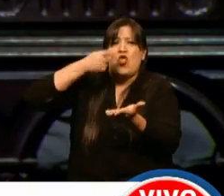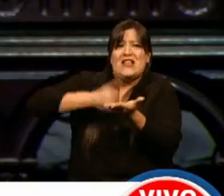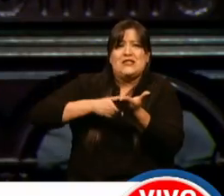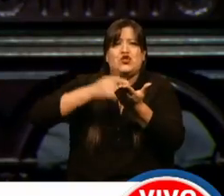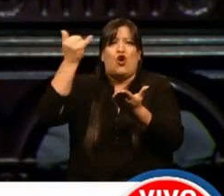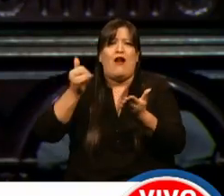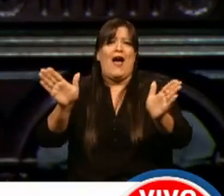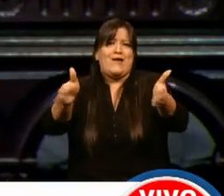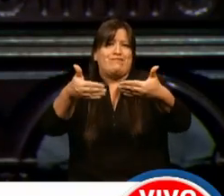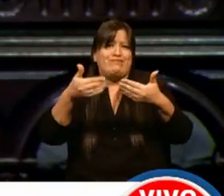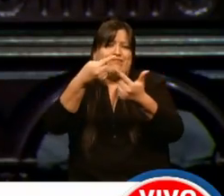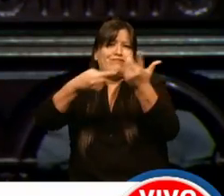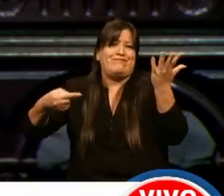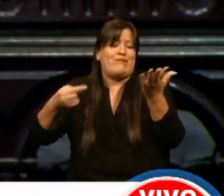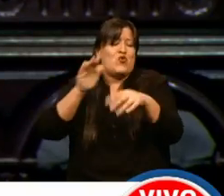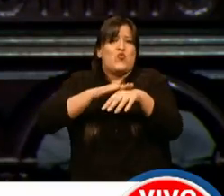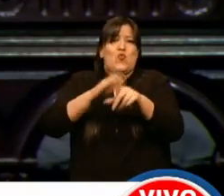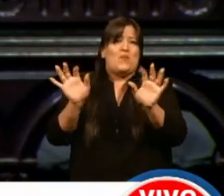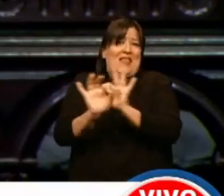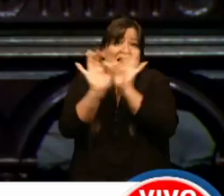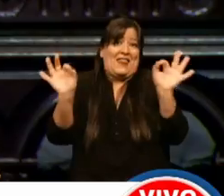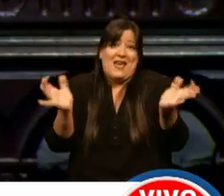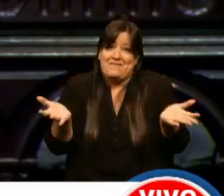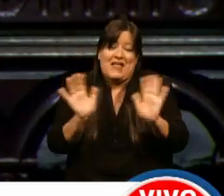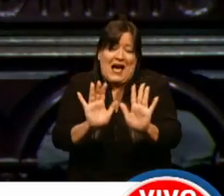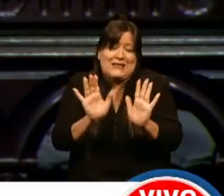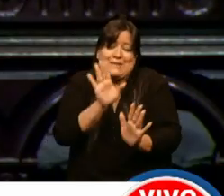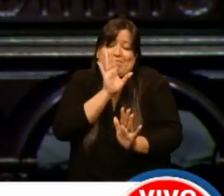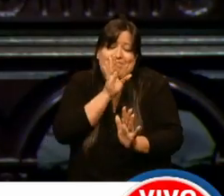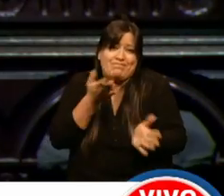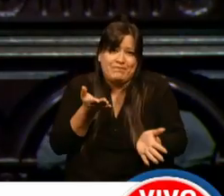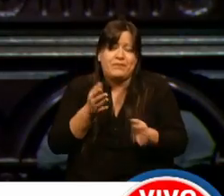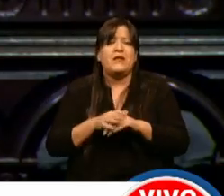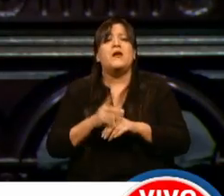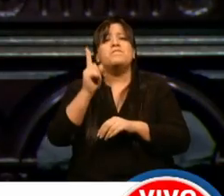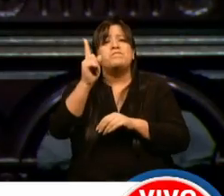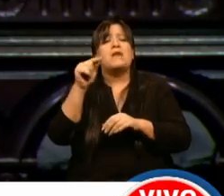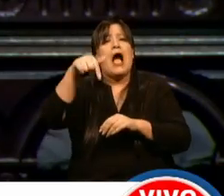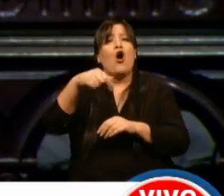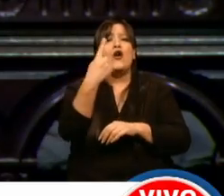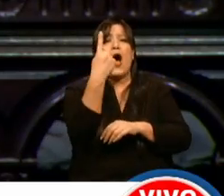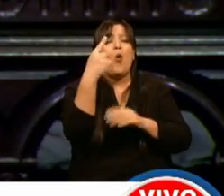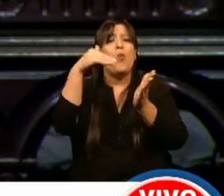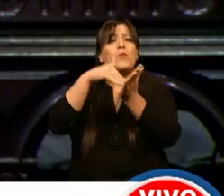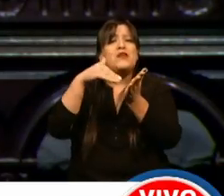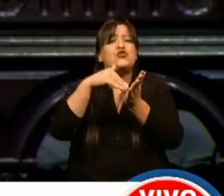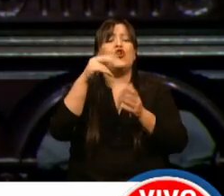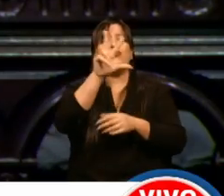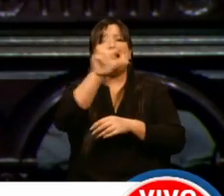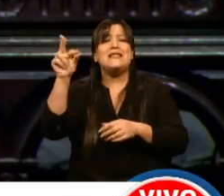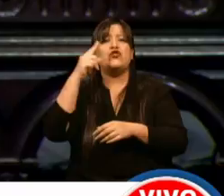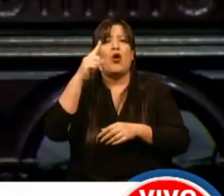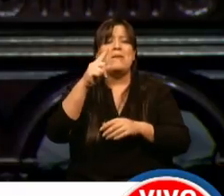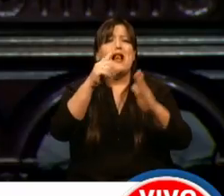globalmente se incorporan 3.1 millones de hogares